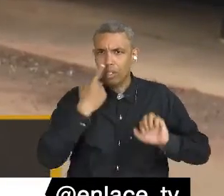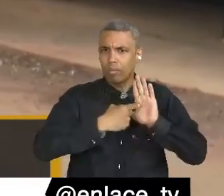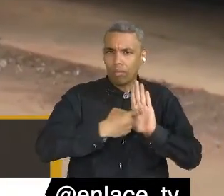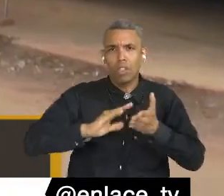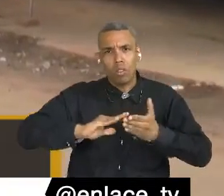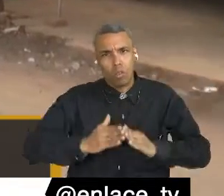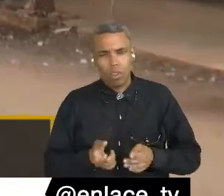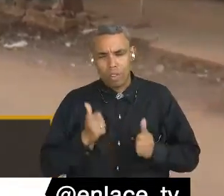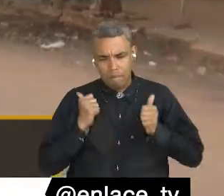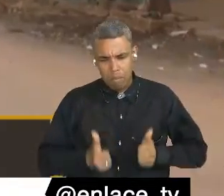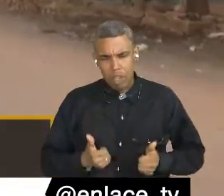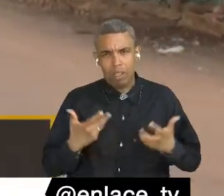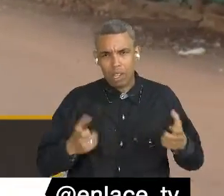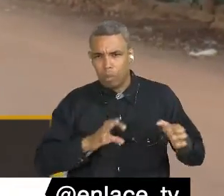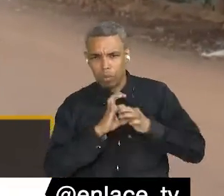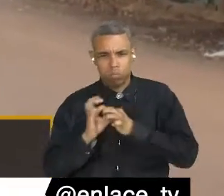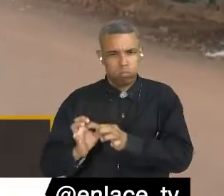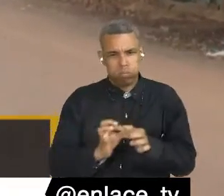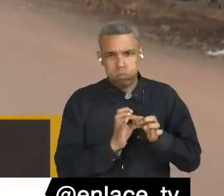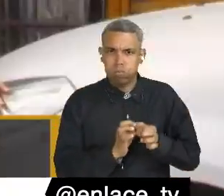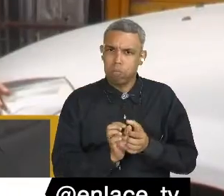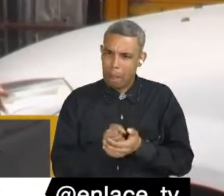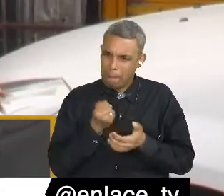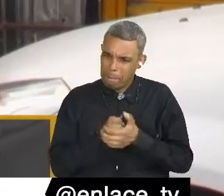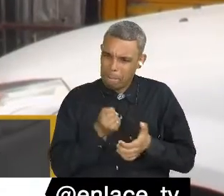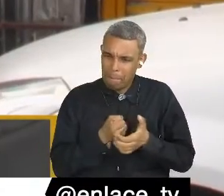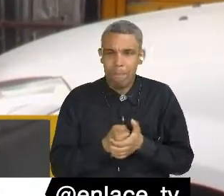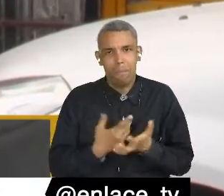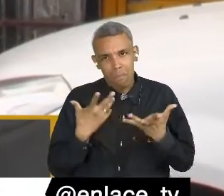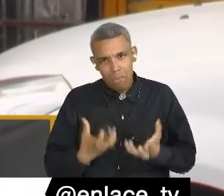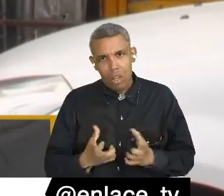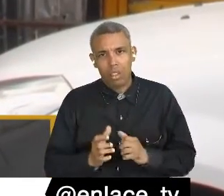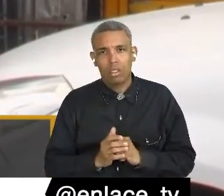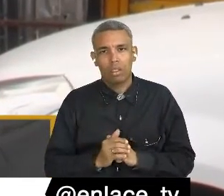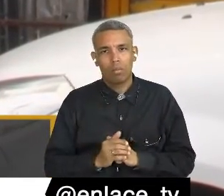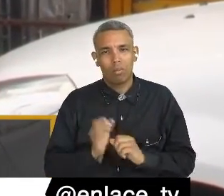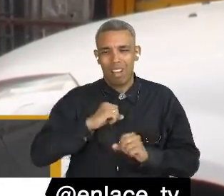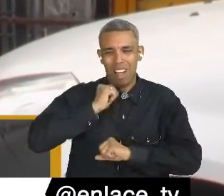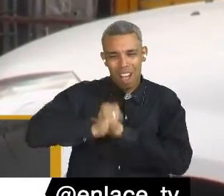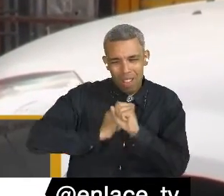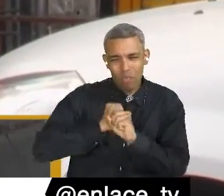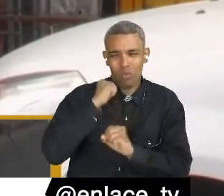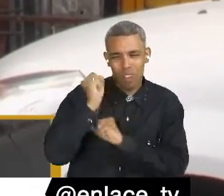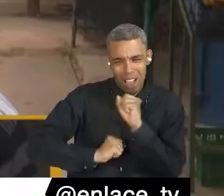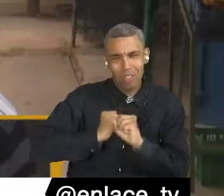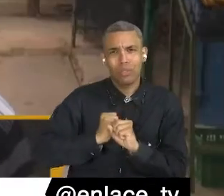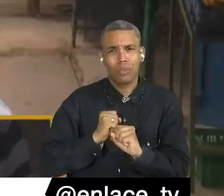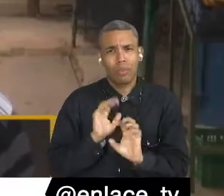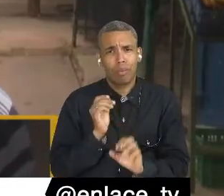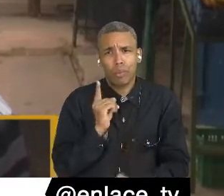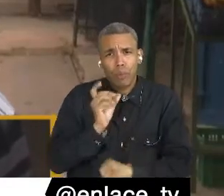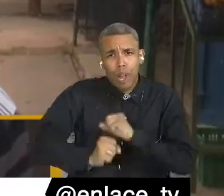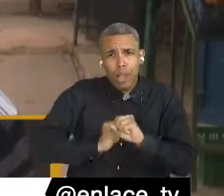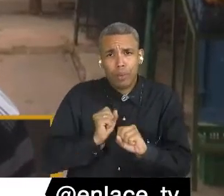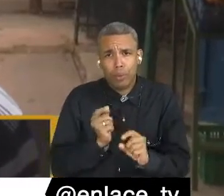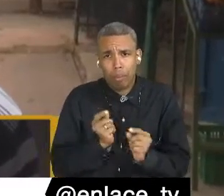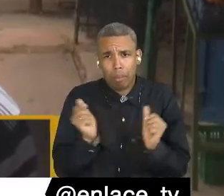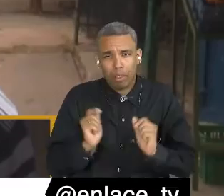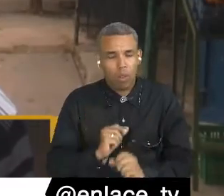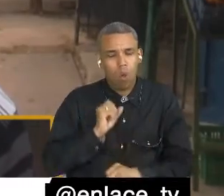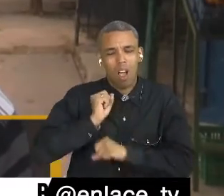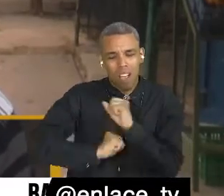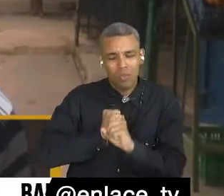verdaderamente nos unimos para que estas actividades se realicen y que ojalá no se quede solamente por un año, sino que todos los años lo